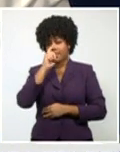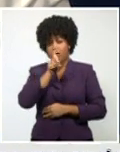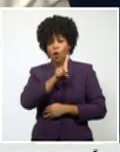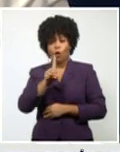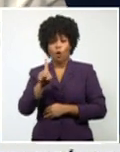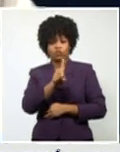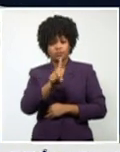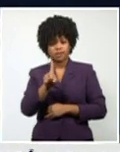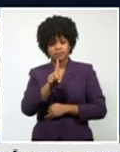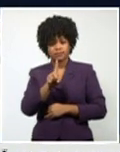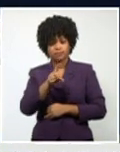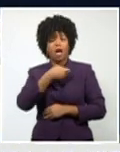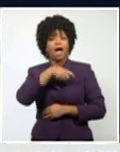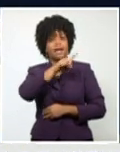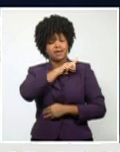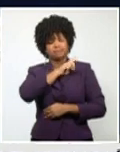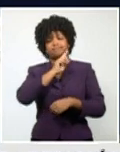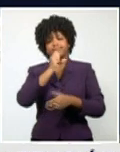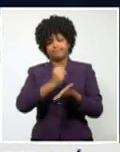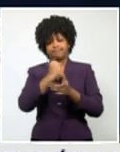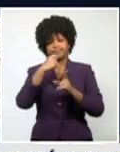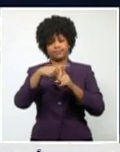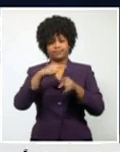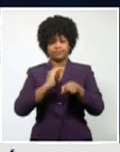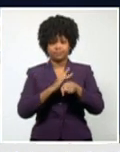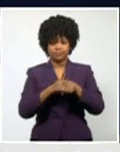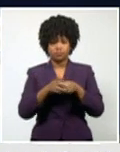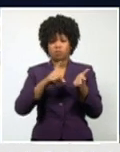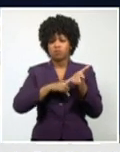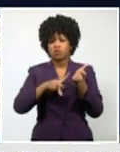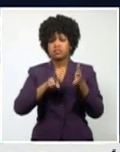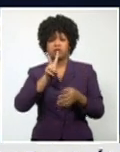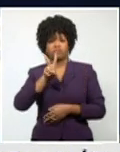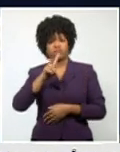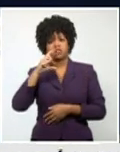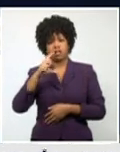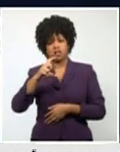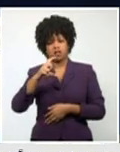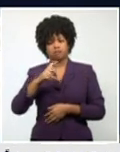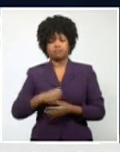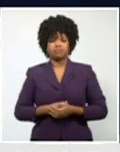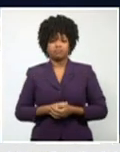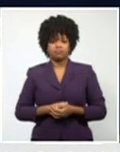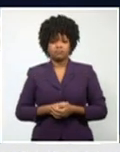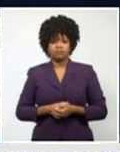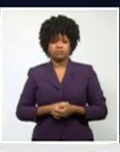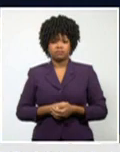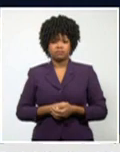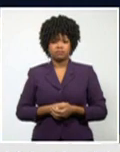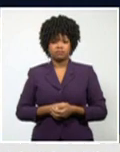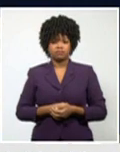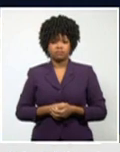diagnosticado en el día de ayer en la provincia de Villa Clara. De esta forma,